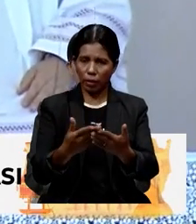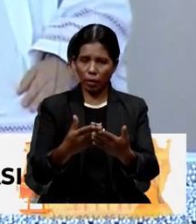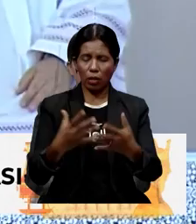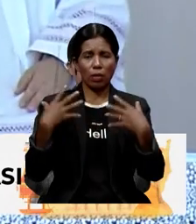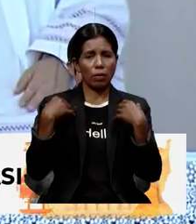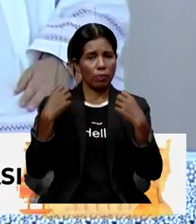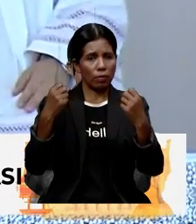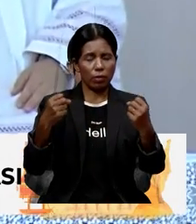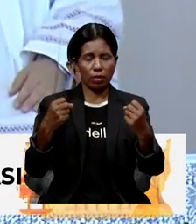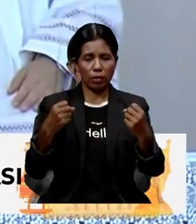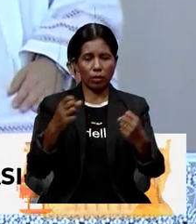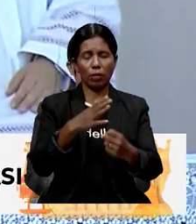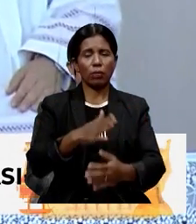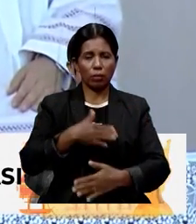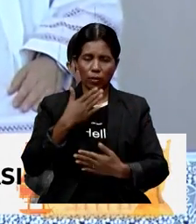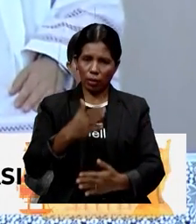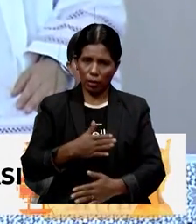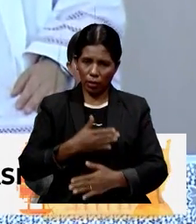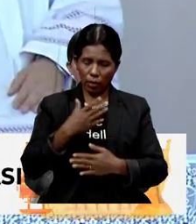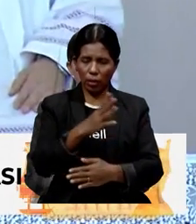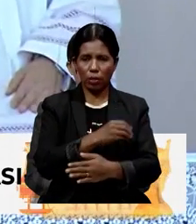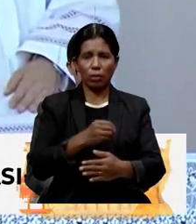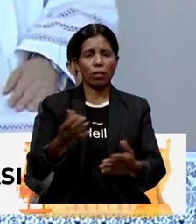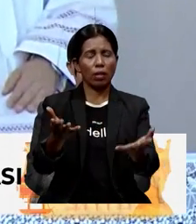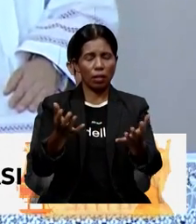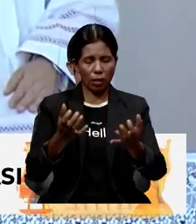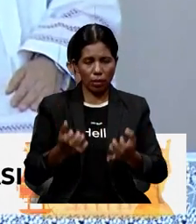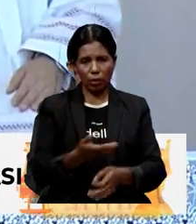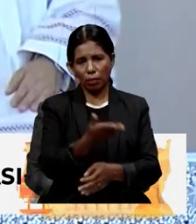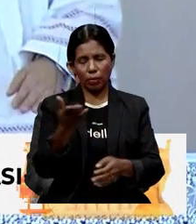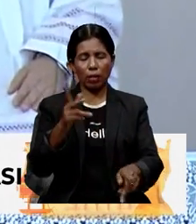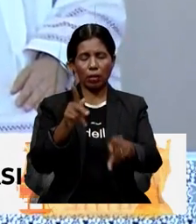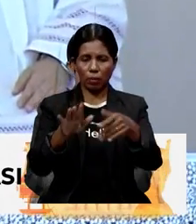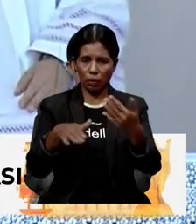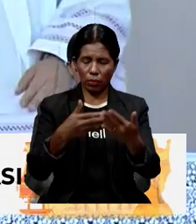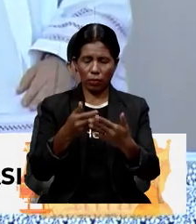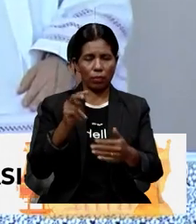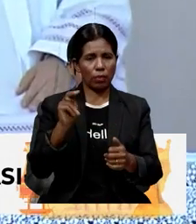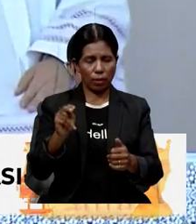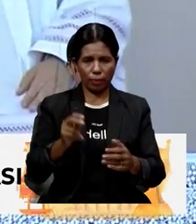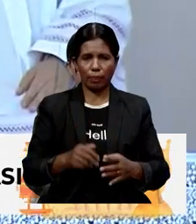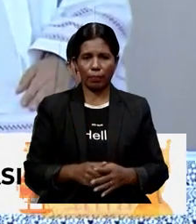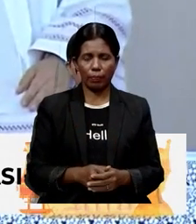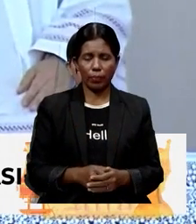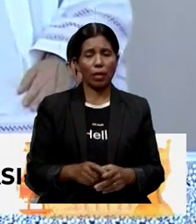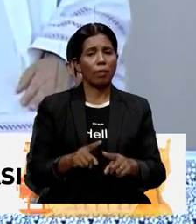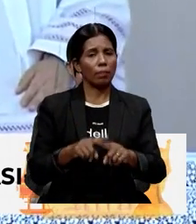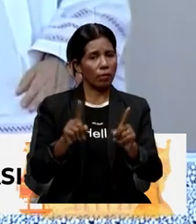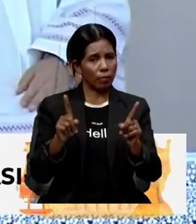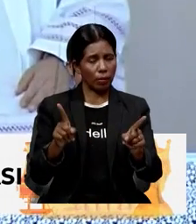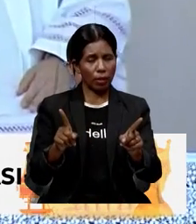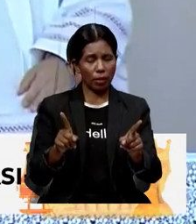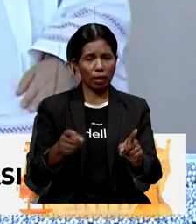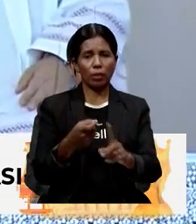energia, solo, no entusiasmo e minha povo unian. Mai be liutan